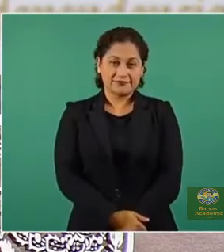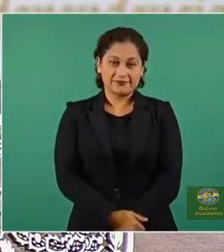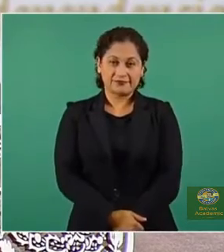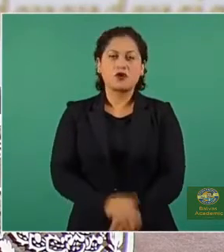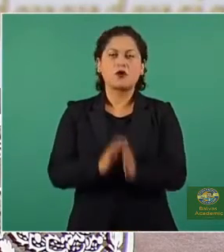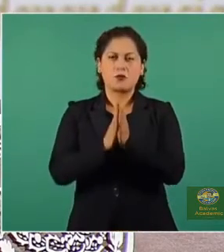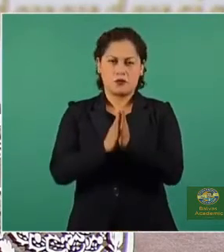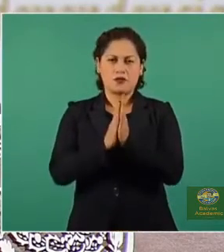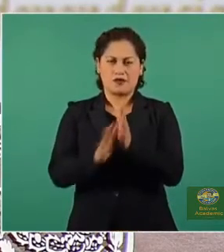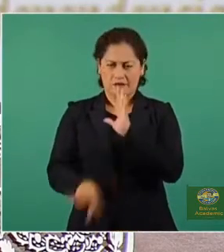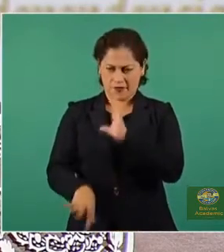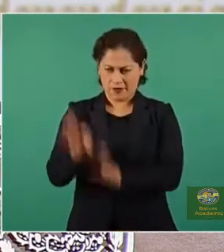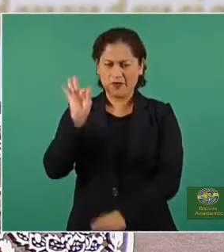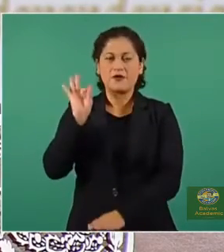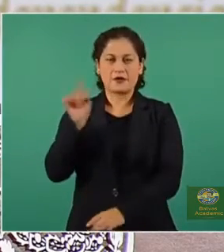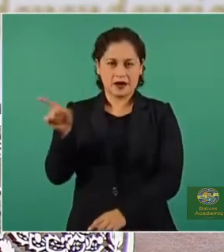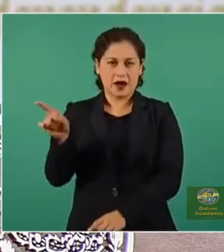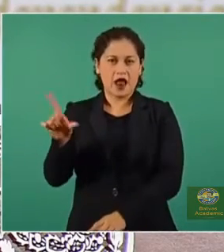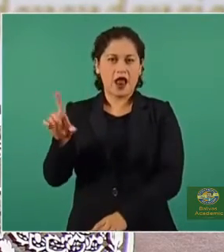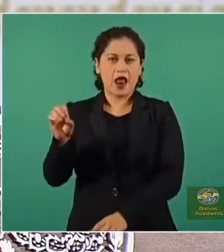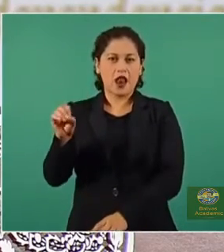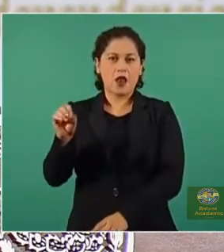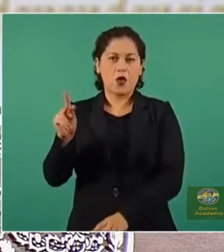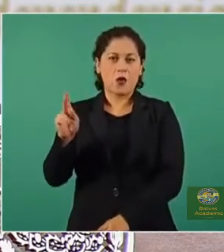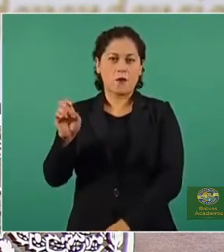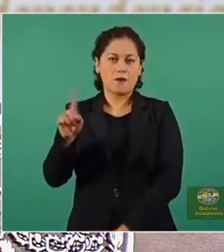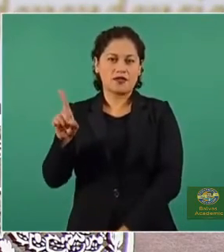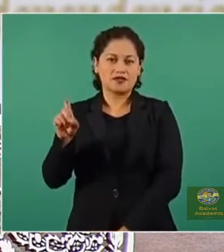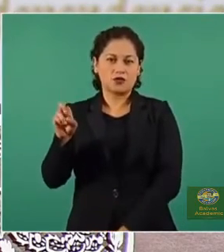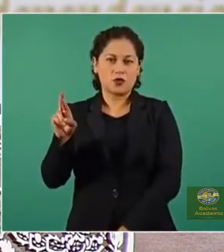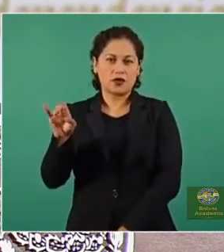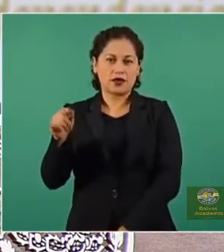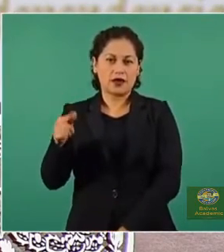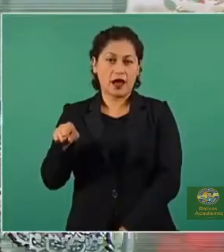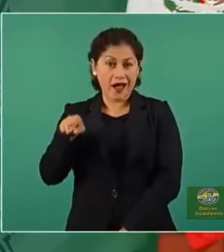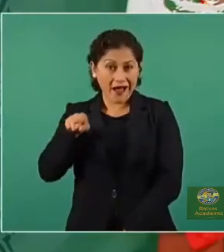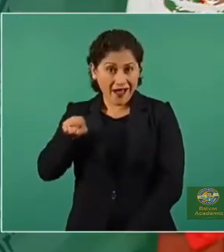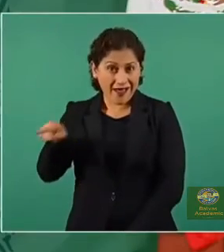Pongan a López Dóriga. Era el que más dinero recibía